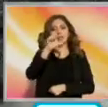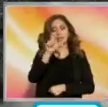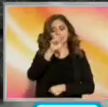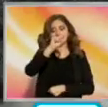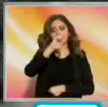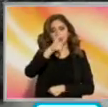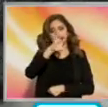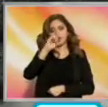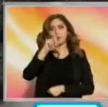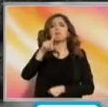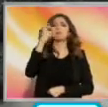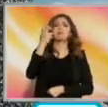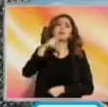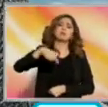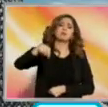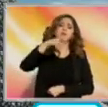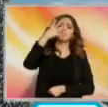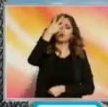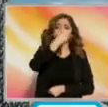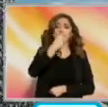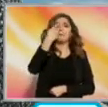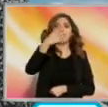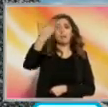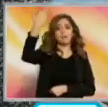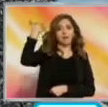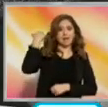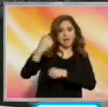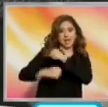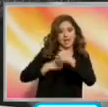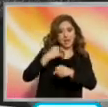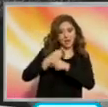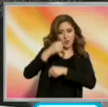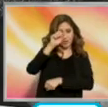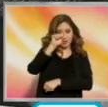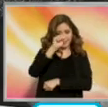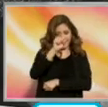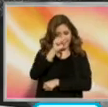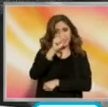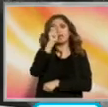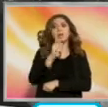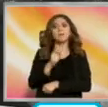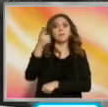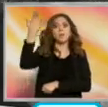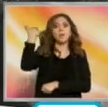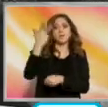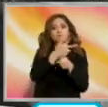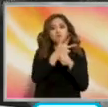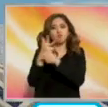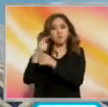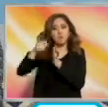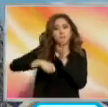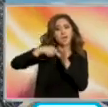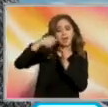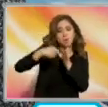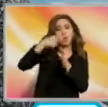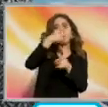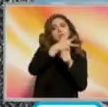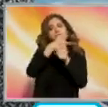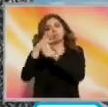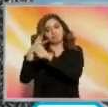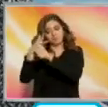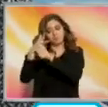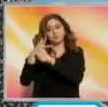cierto. muy bonita y que durante la época de los 60 fue como un ícono de algunas películas. Claro. Y bueno, las actividades que